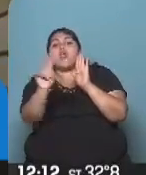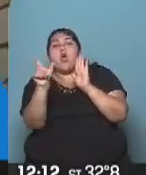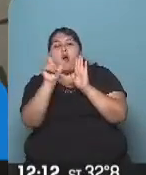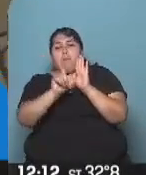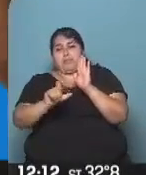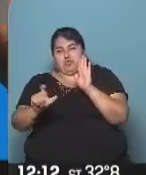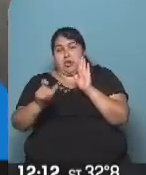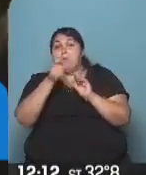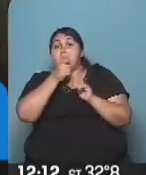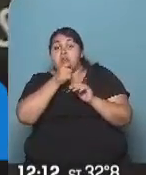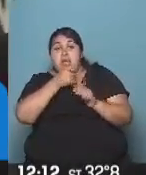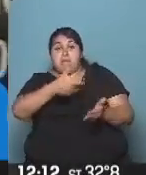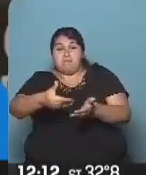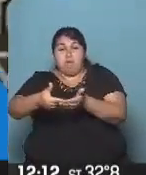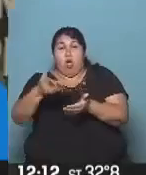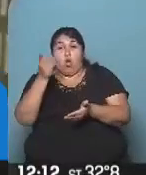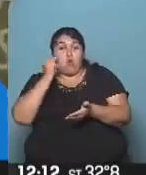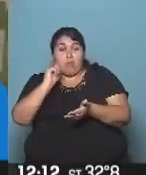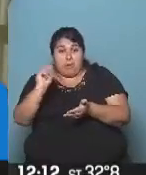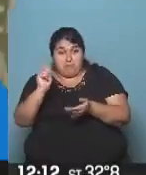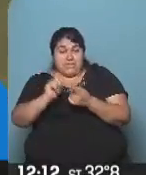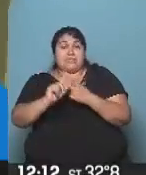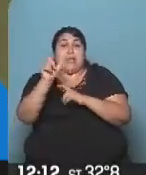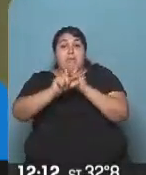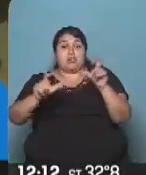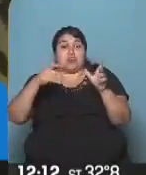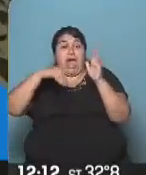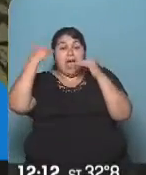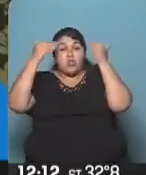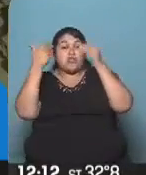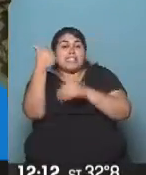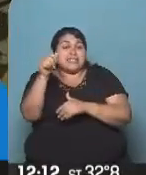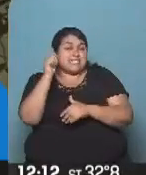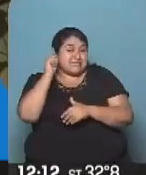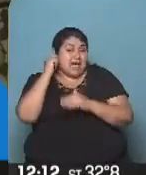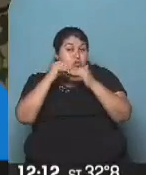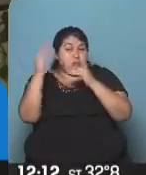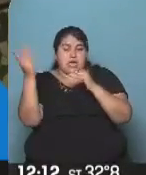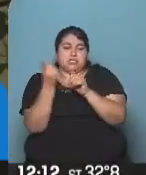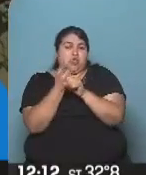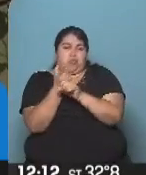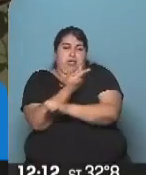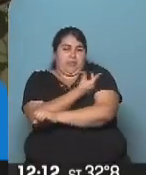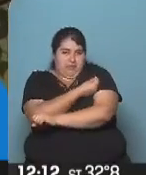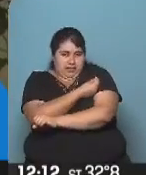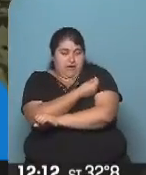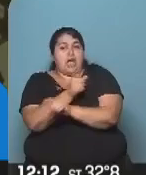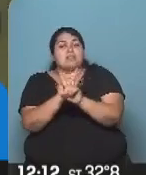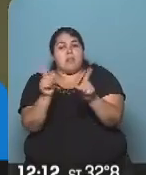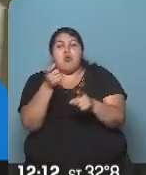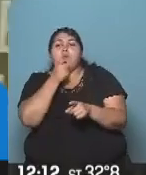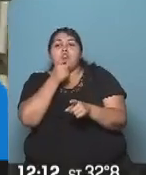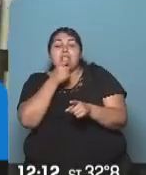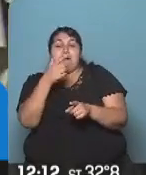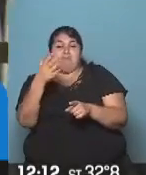de 9 meses de edad, los mayores de 60 años. No deben vacunarse tampoco las personas